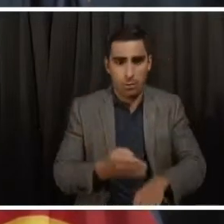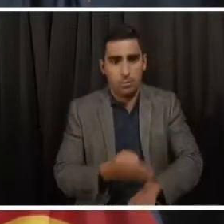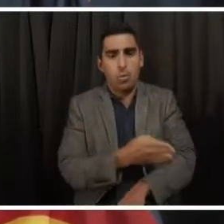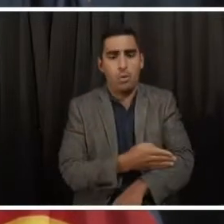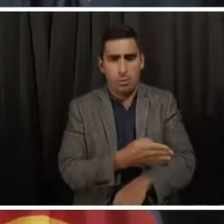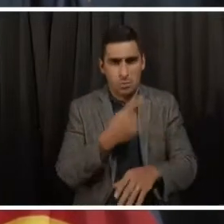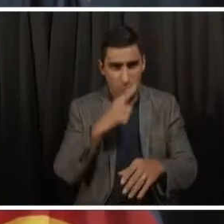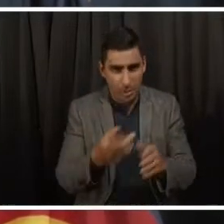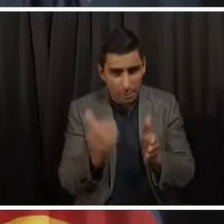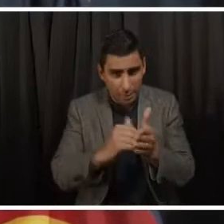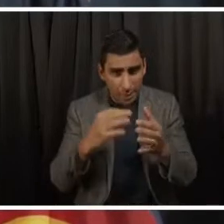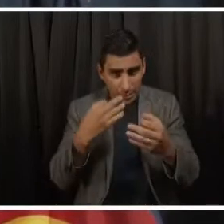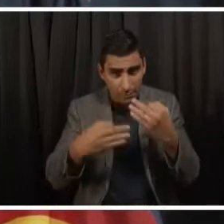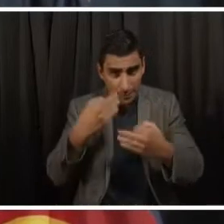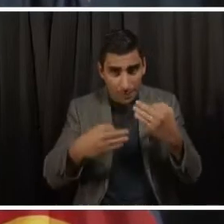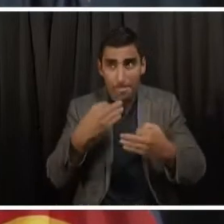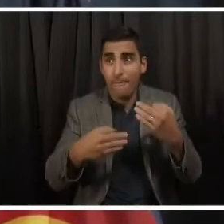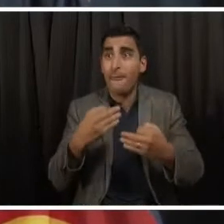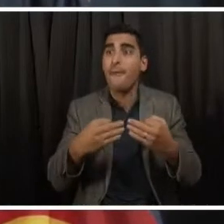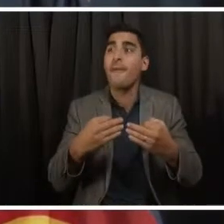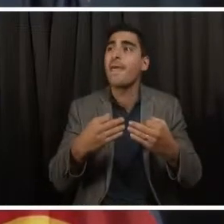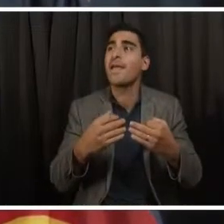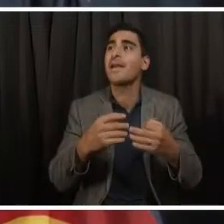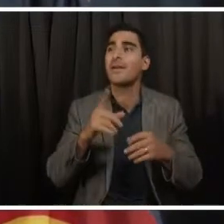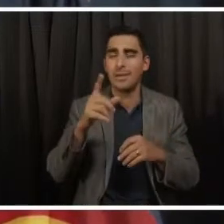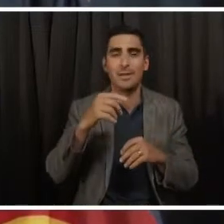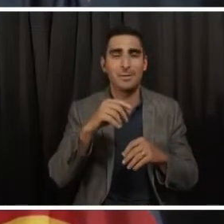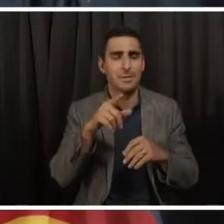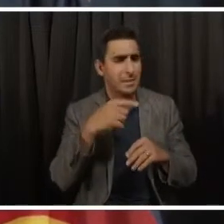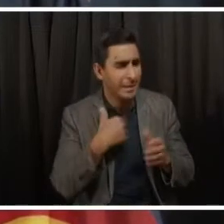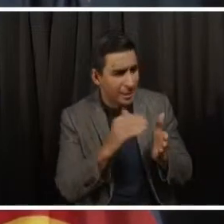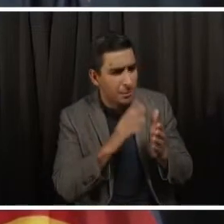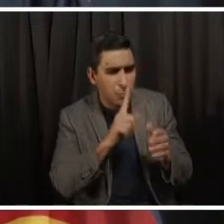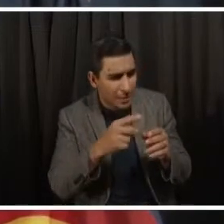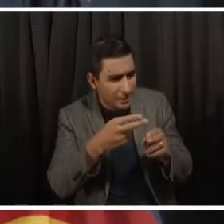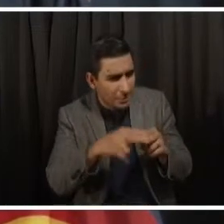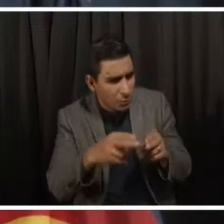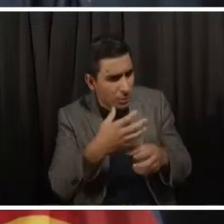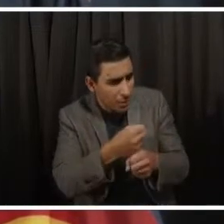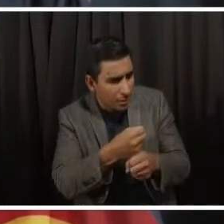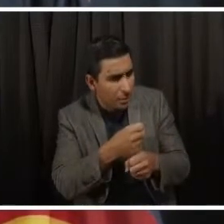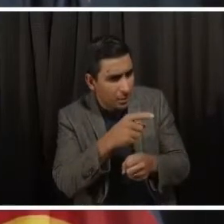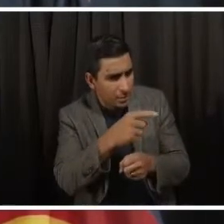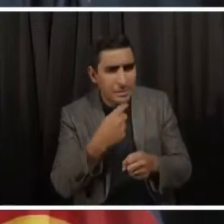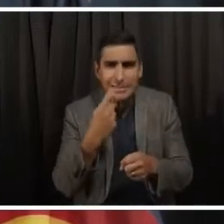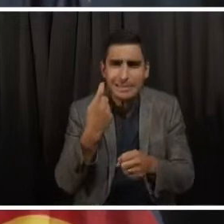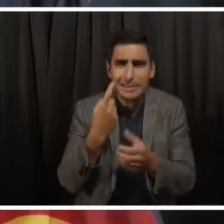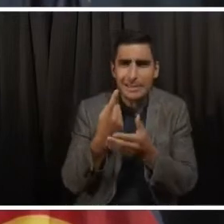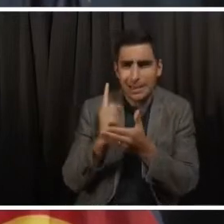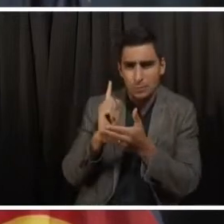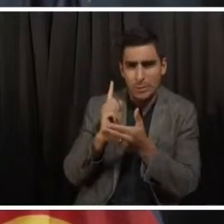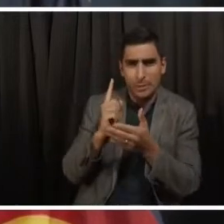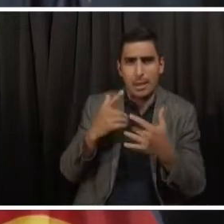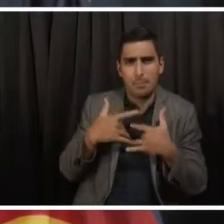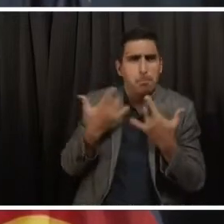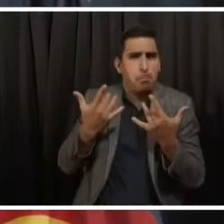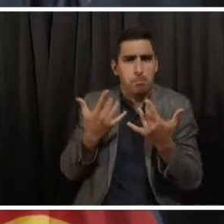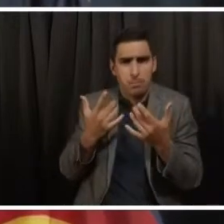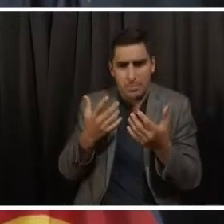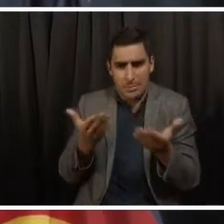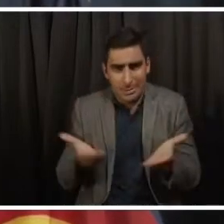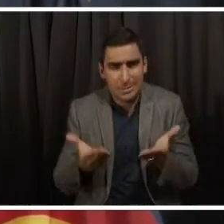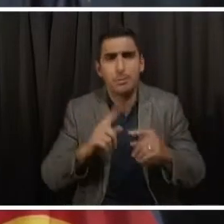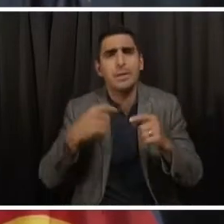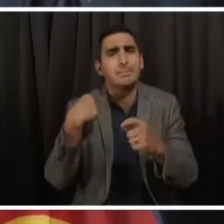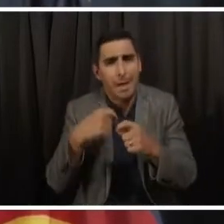semana. Más corto. Si nos puede dar un upgrade de la semana pasada a esta para la